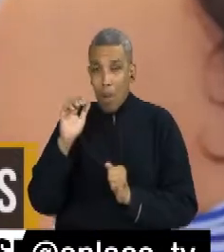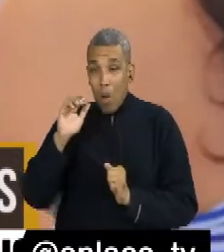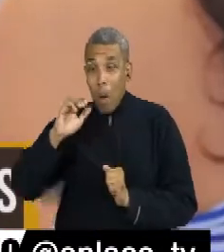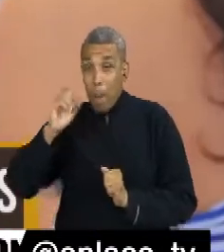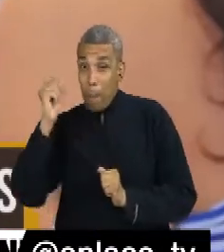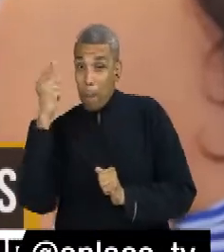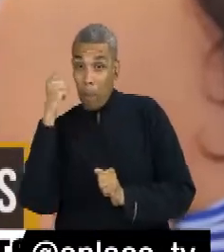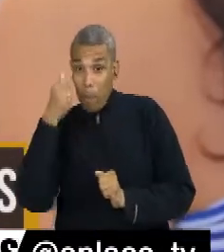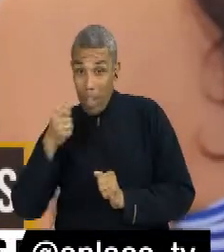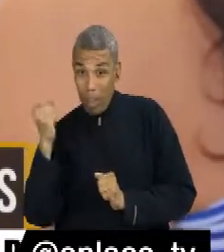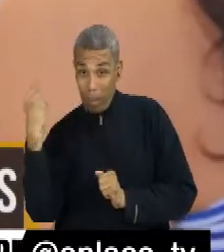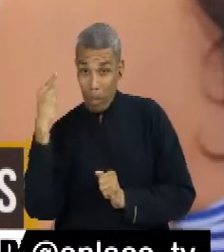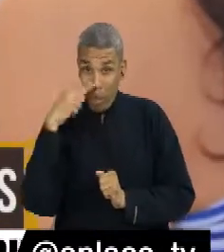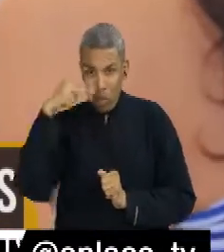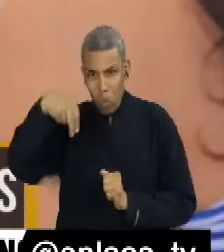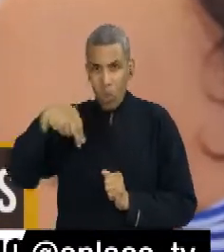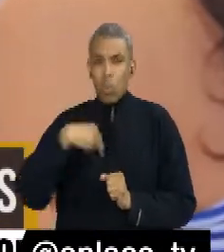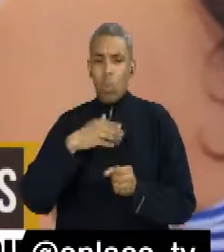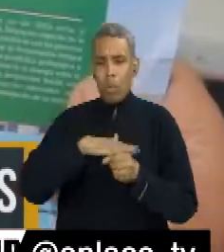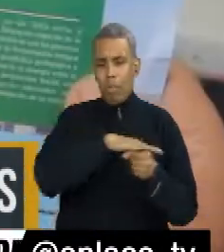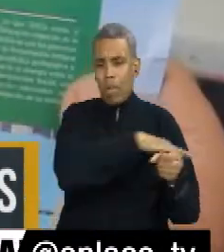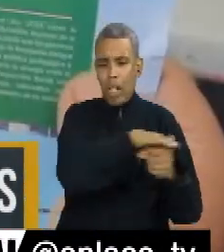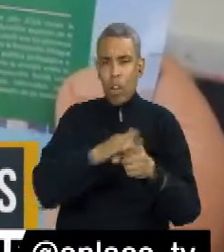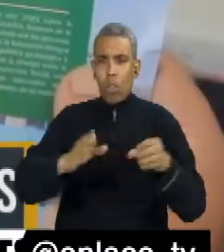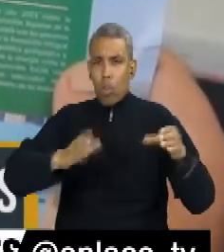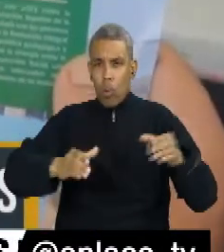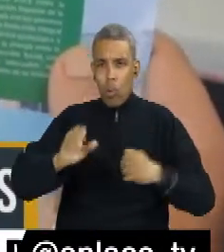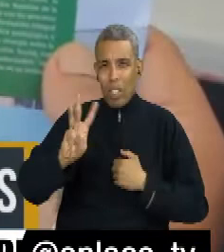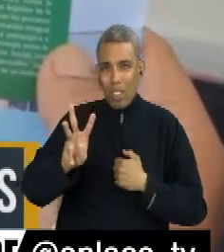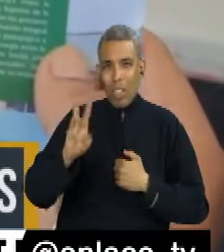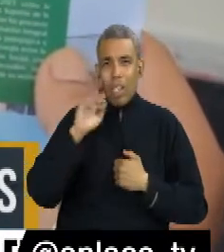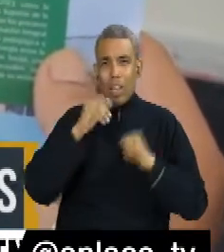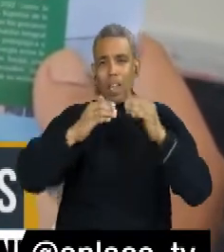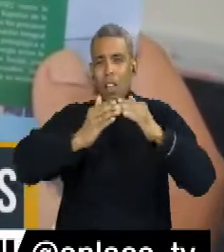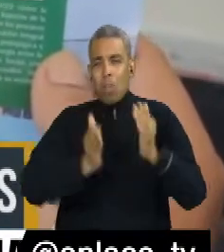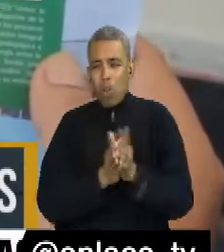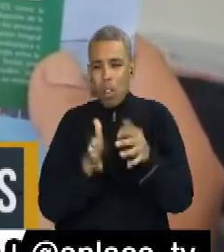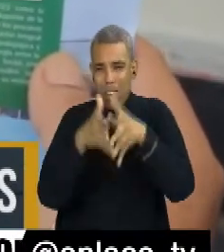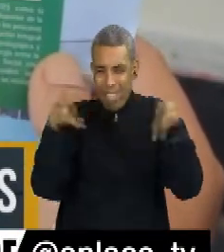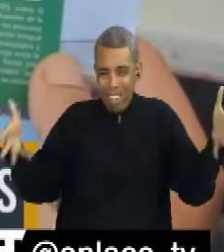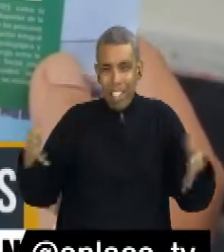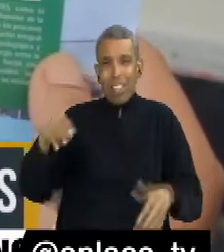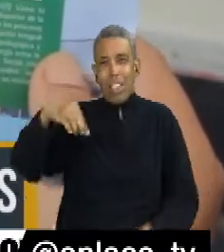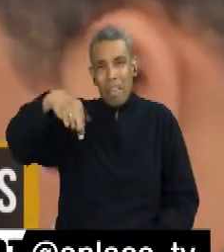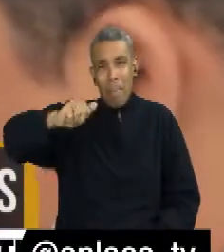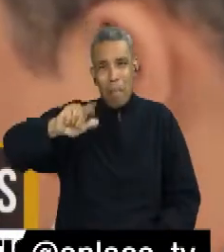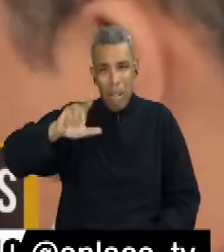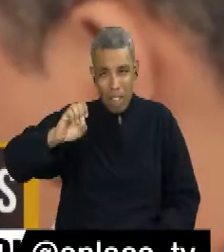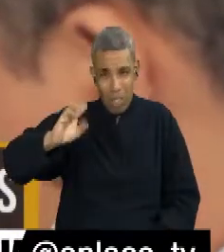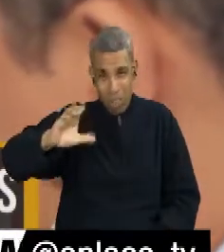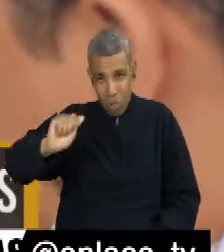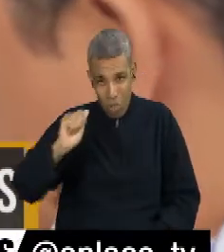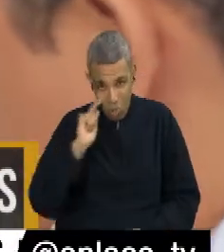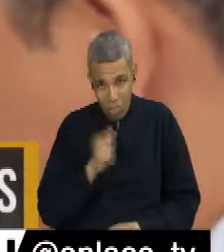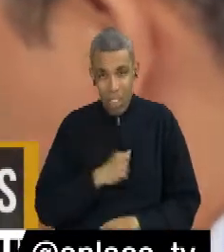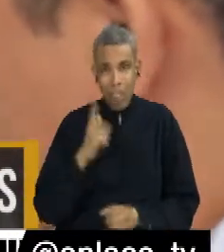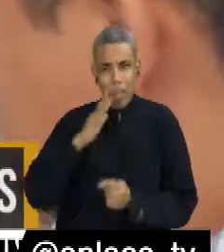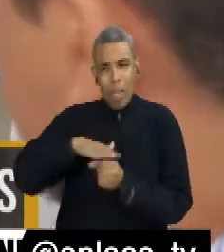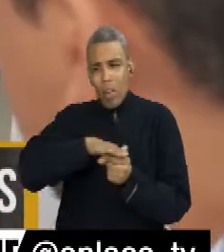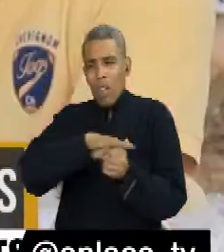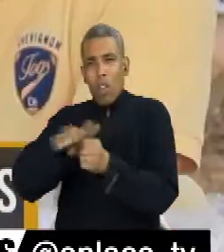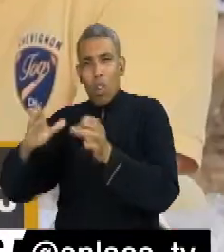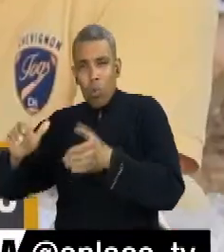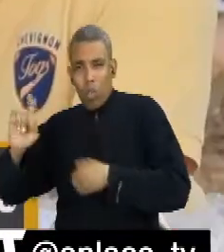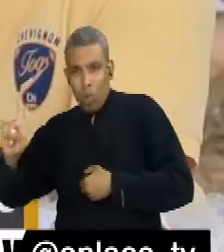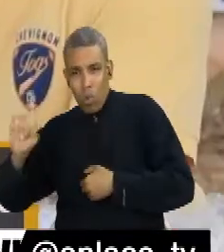en la comuna 3, en el megacolegio de 2 a 4 p.m. y en la comuna 1 en el parque Uribe. Seguidamente